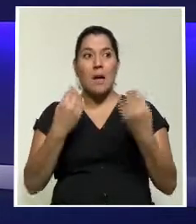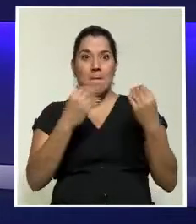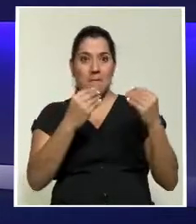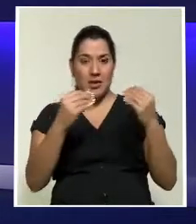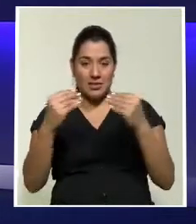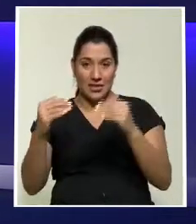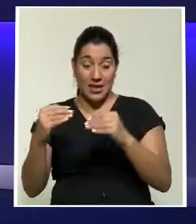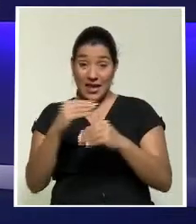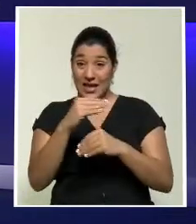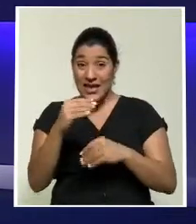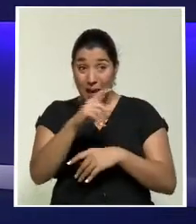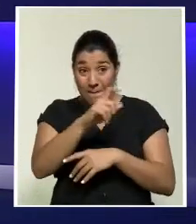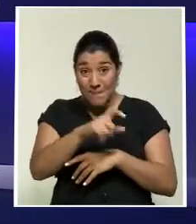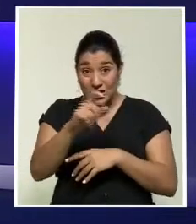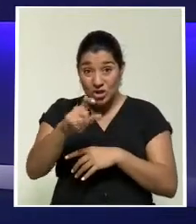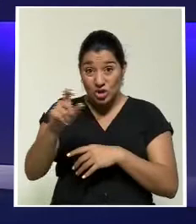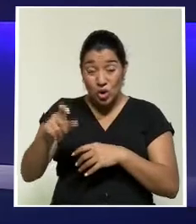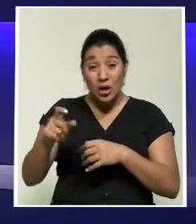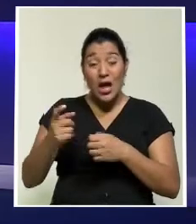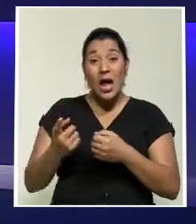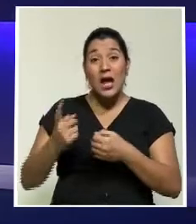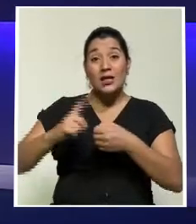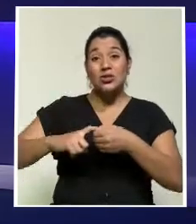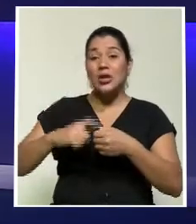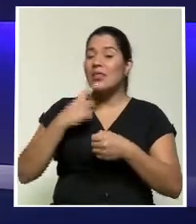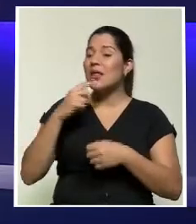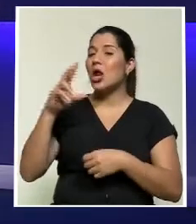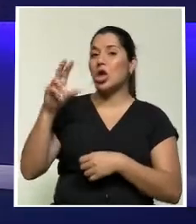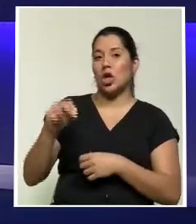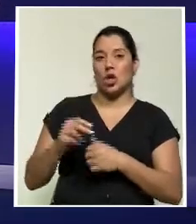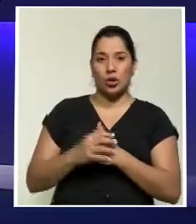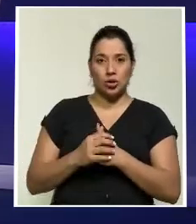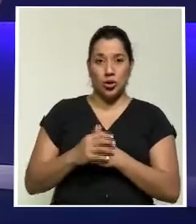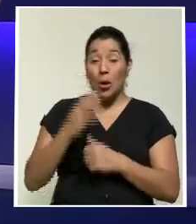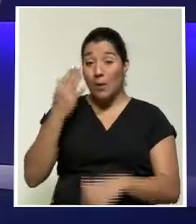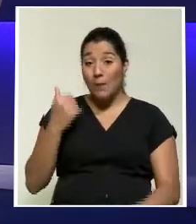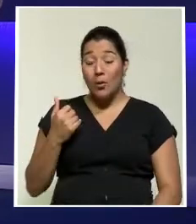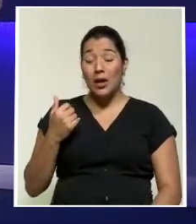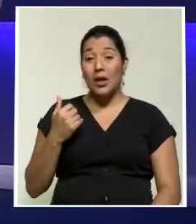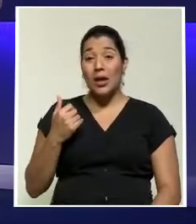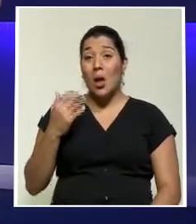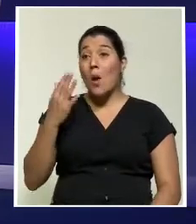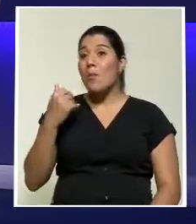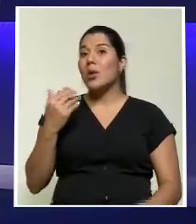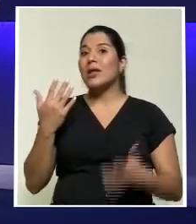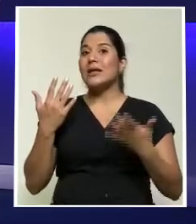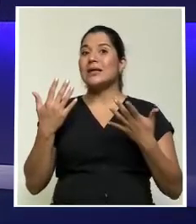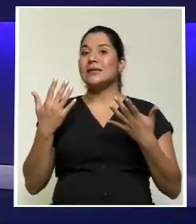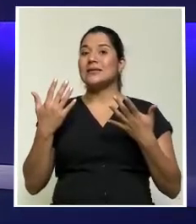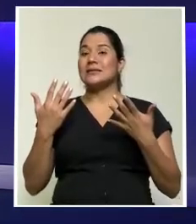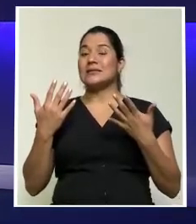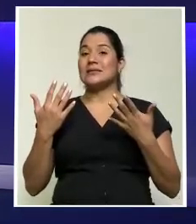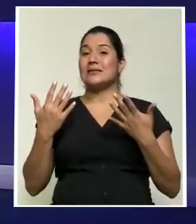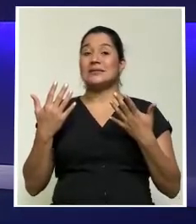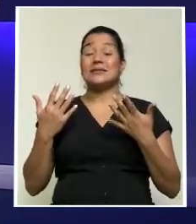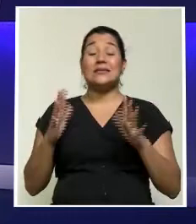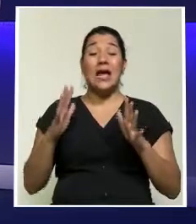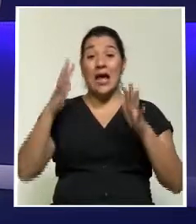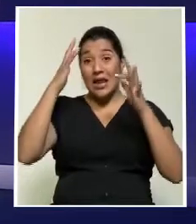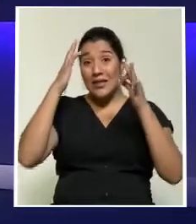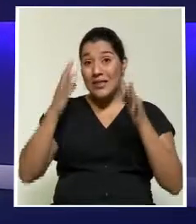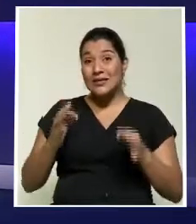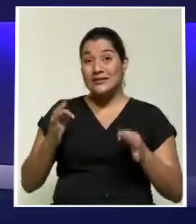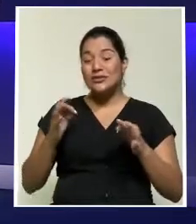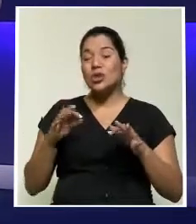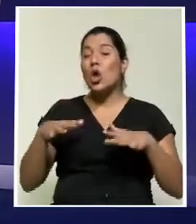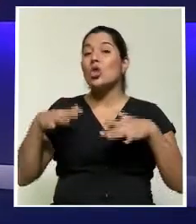y las personas asociadas en la asamblea plantearon que no, porque justamente ya no serían propietarios, ya la decisión de cómo